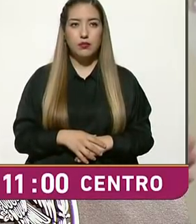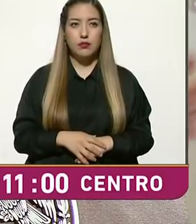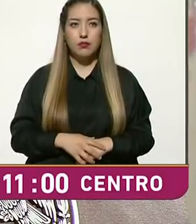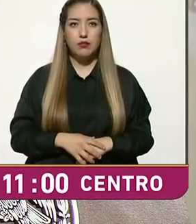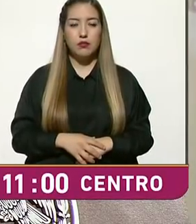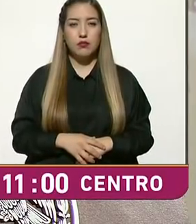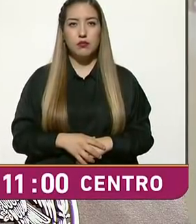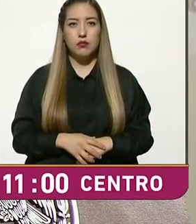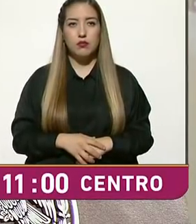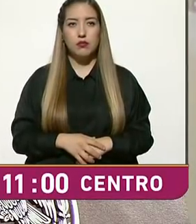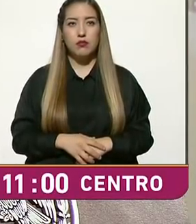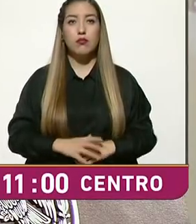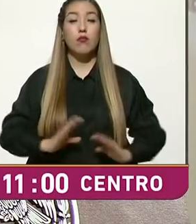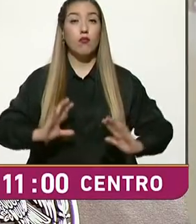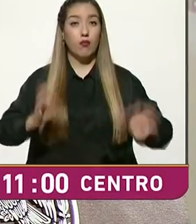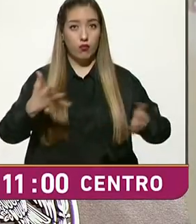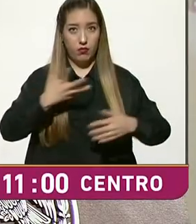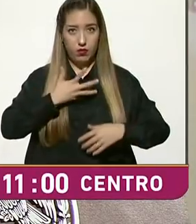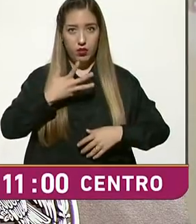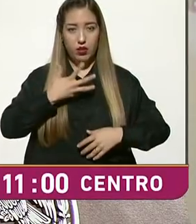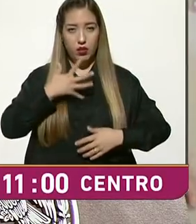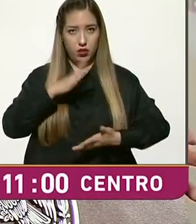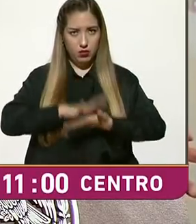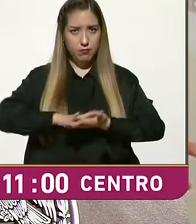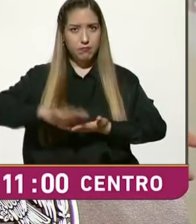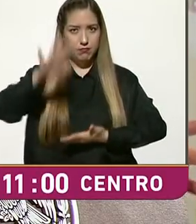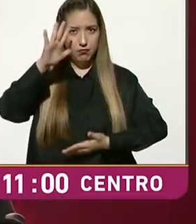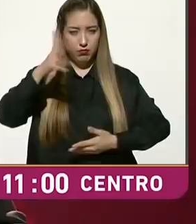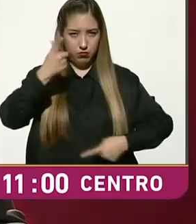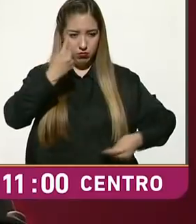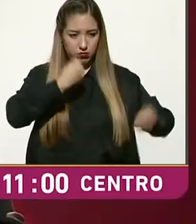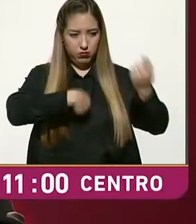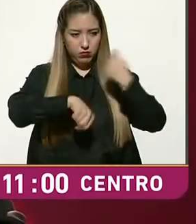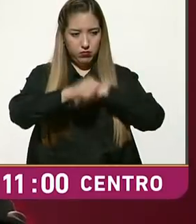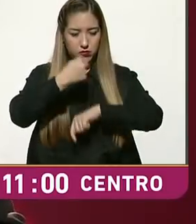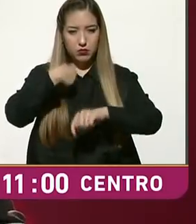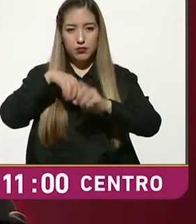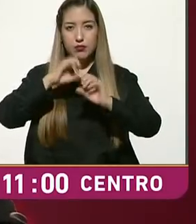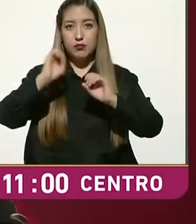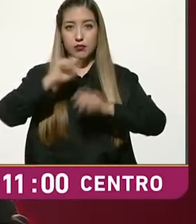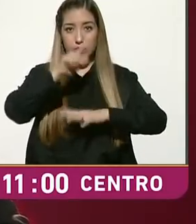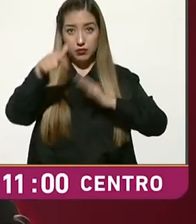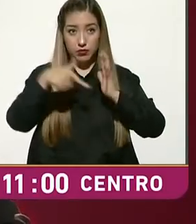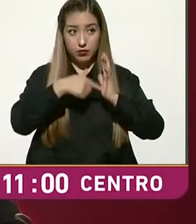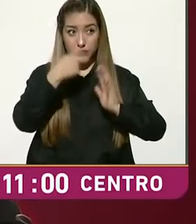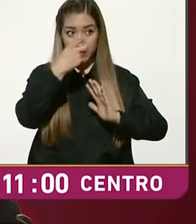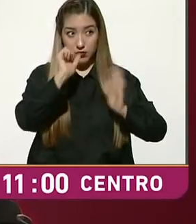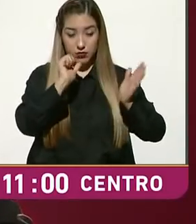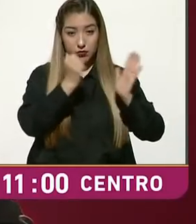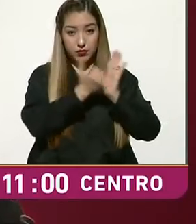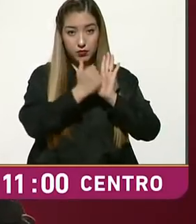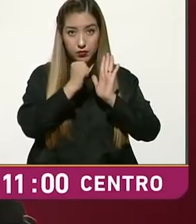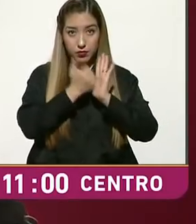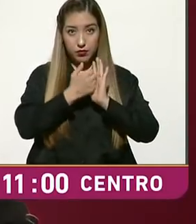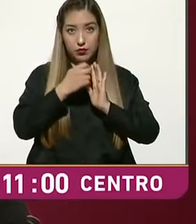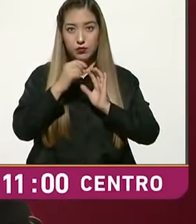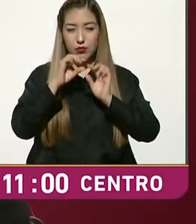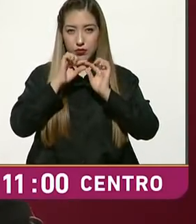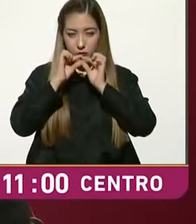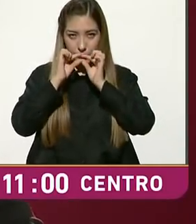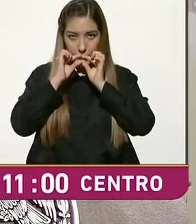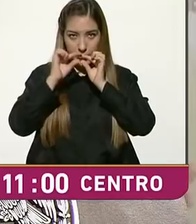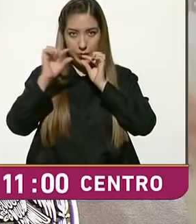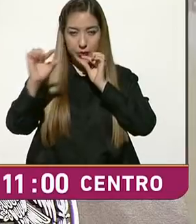oficial, ya teníamos la mayoría de las tiendas o boutiques de las marcas principales de vapeadores y